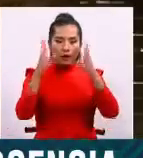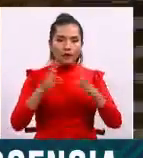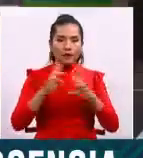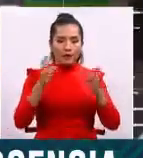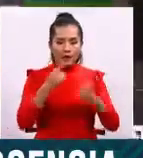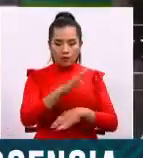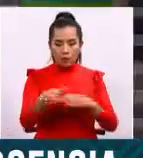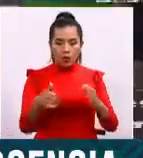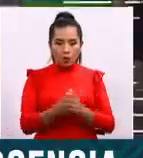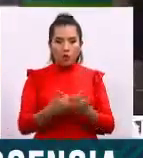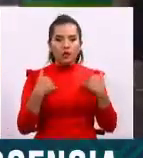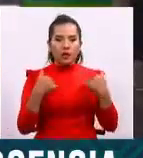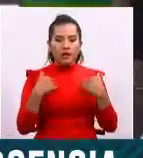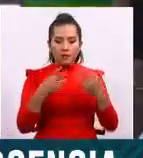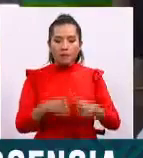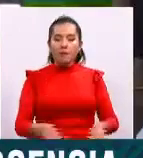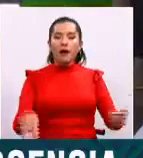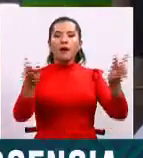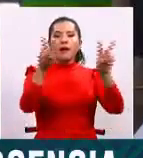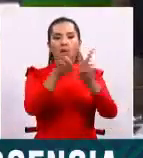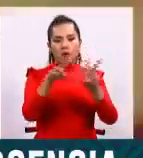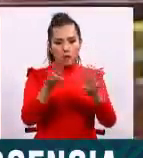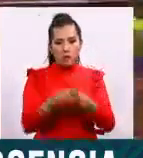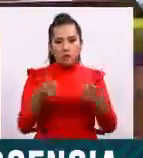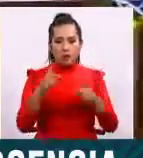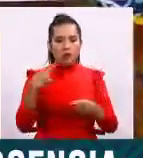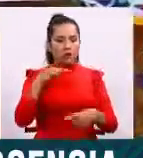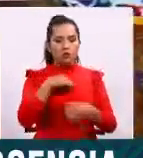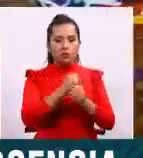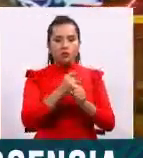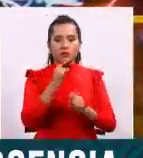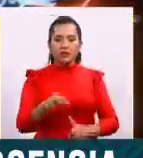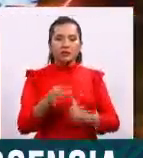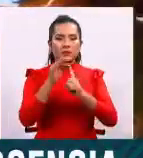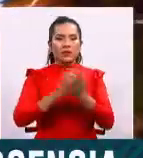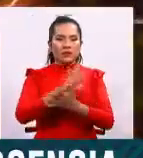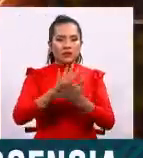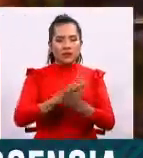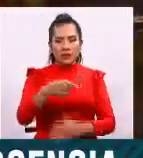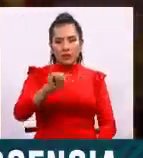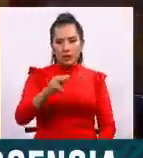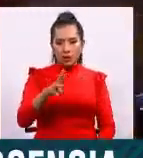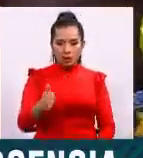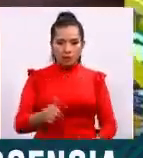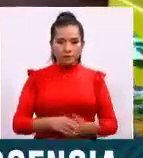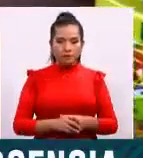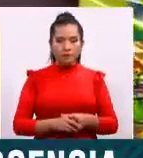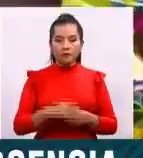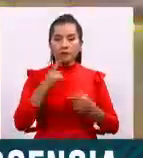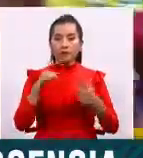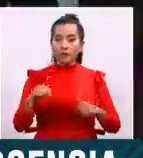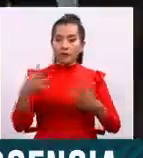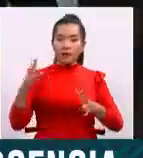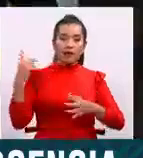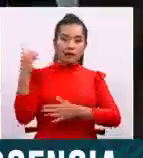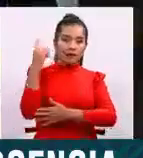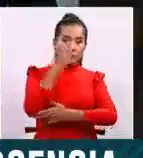valor de la cadena de valor que prácticamente tenemos en el proceso, en especial de la quinoa, ¿no? Entre los productos generando en estos días no